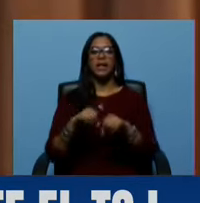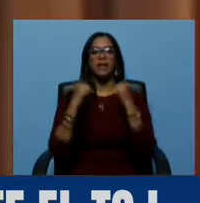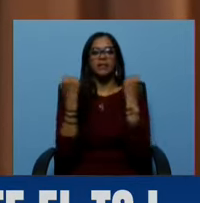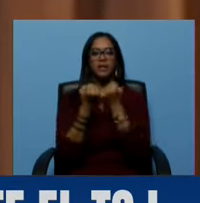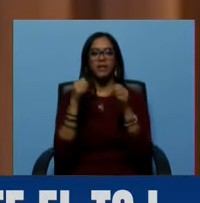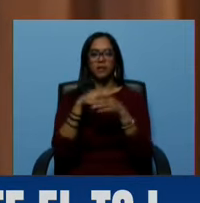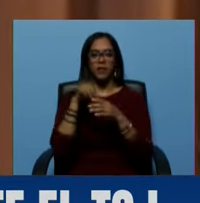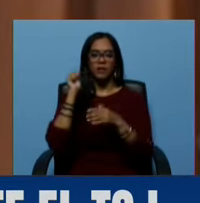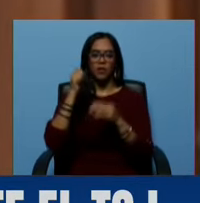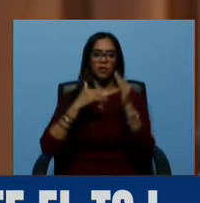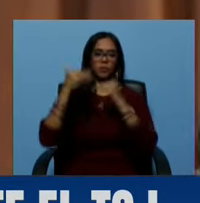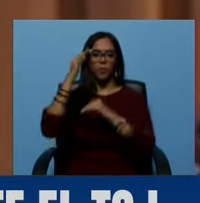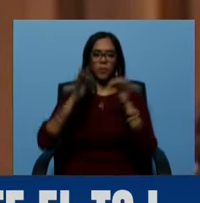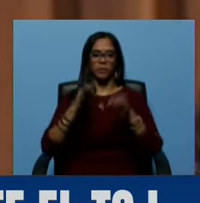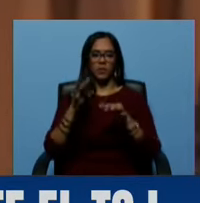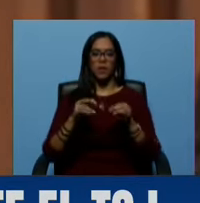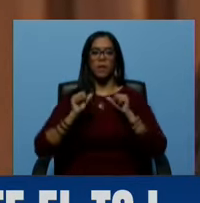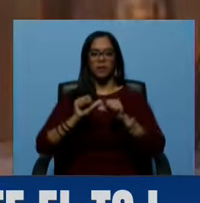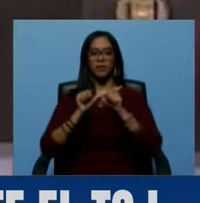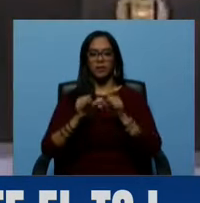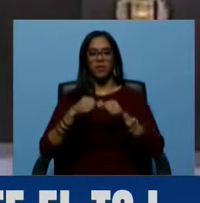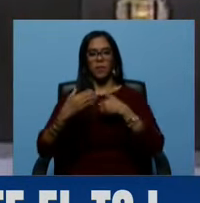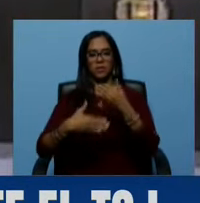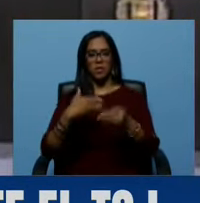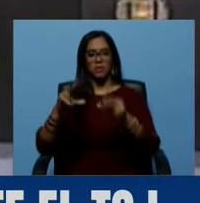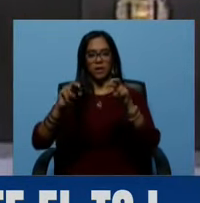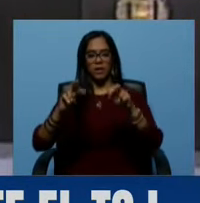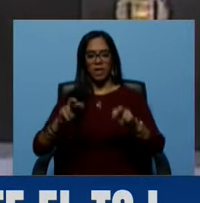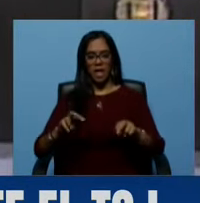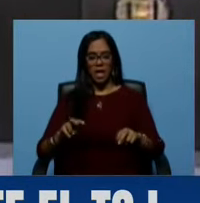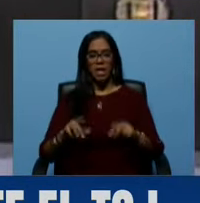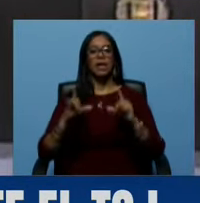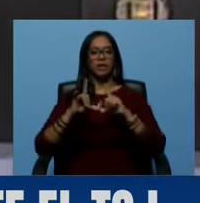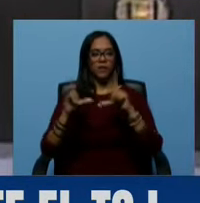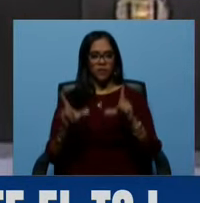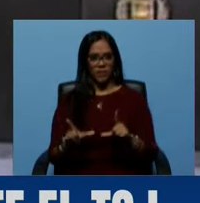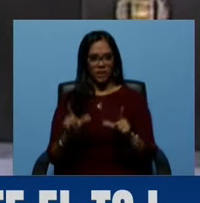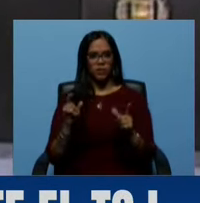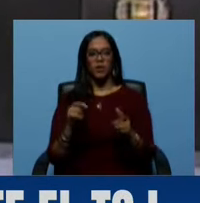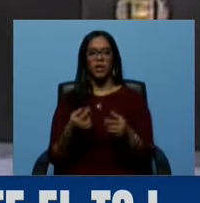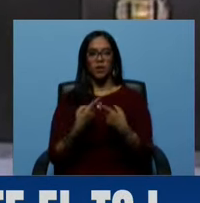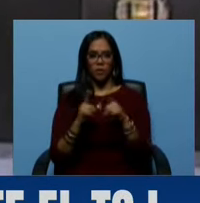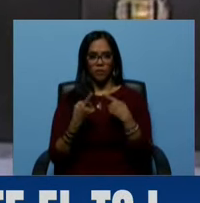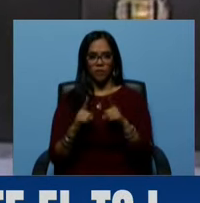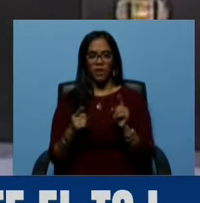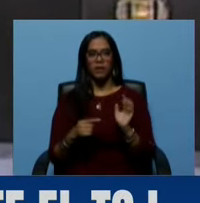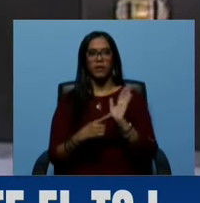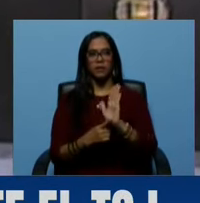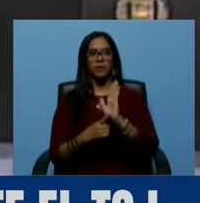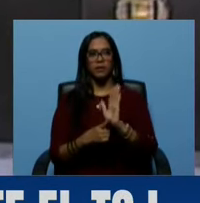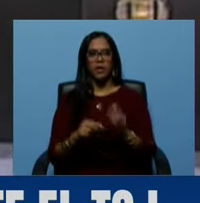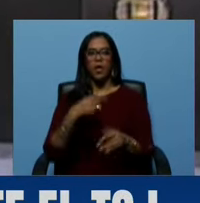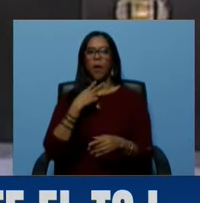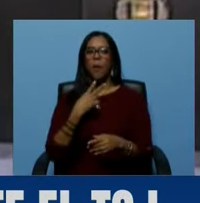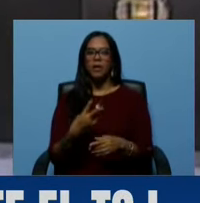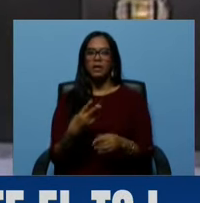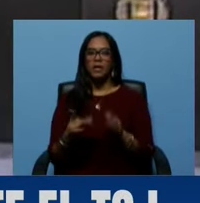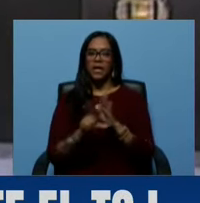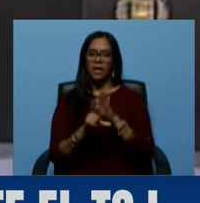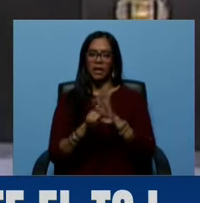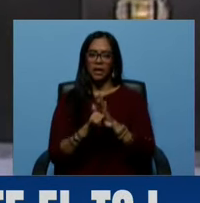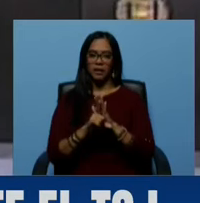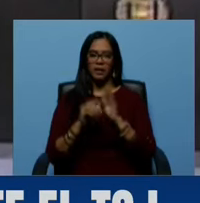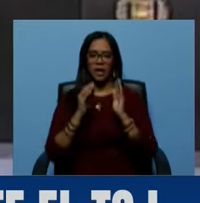de Justicia para continuar con este proceso de investigación y verificación, y también los distintos representantes y voceros legales de